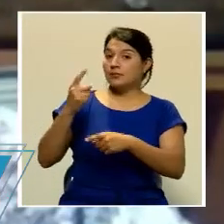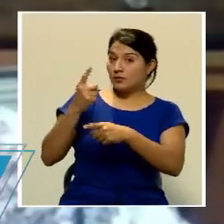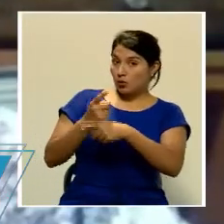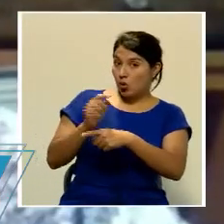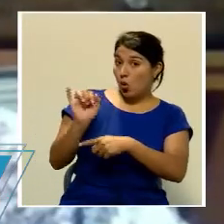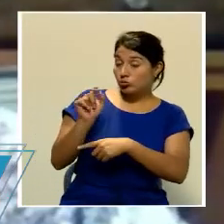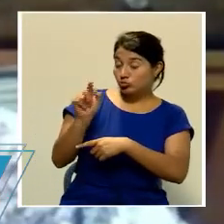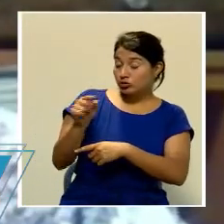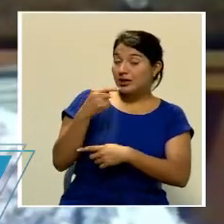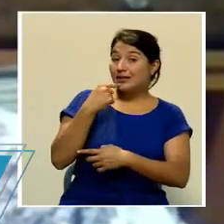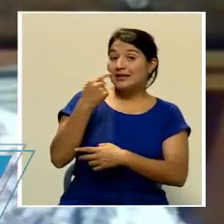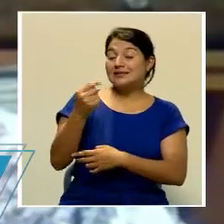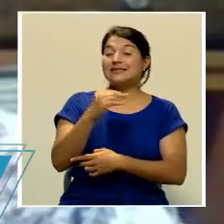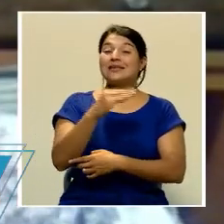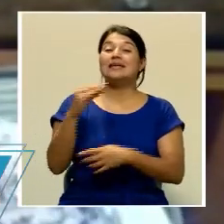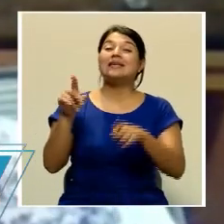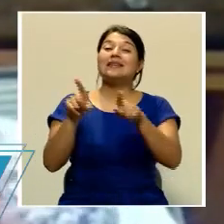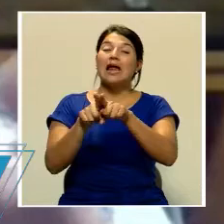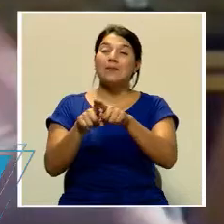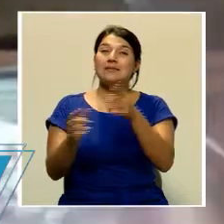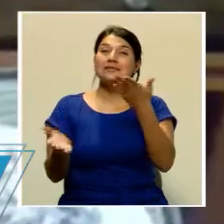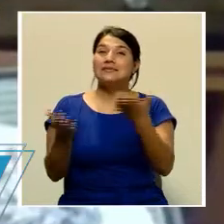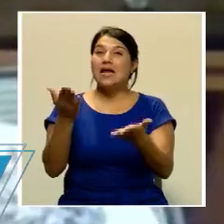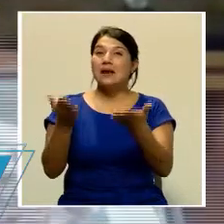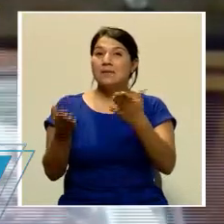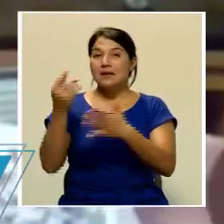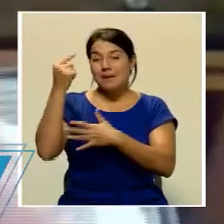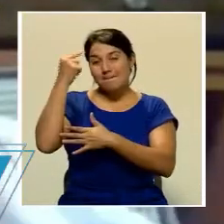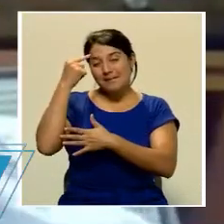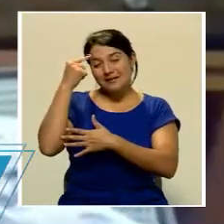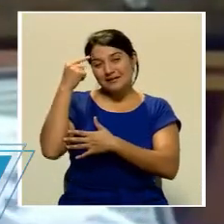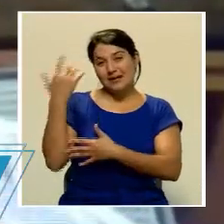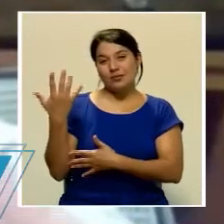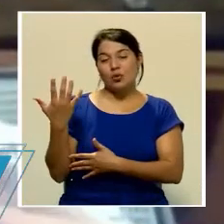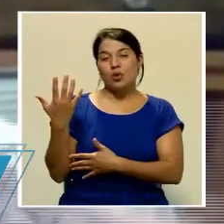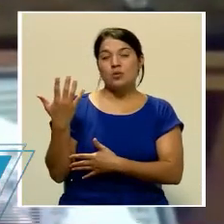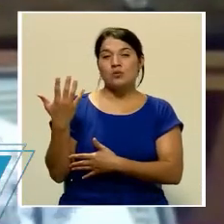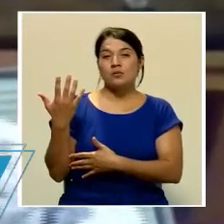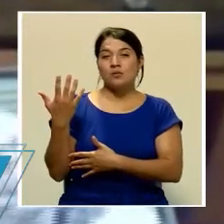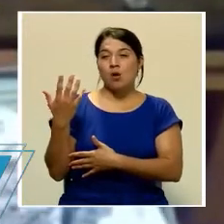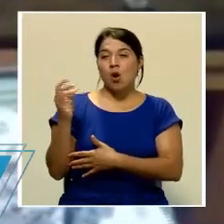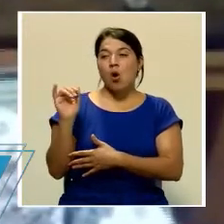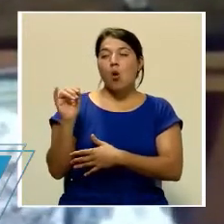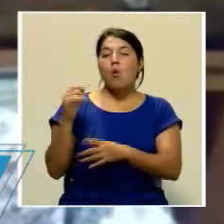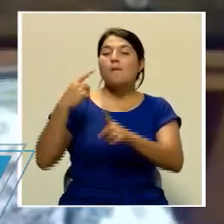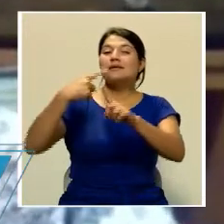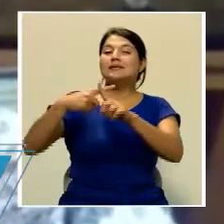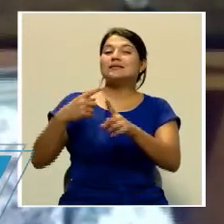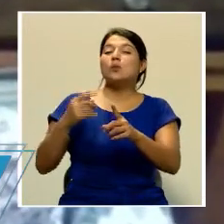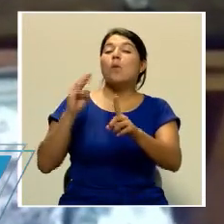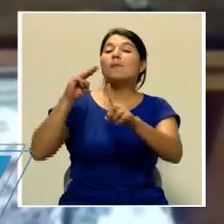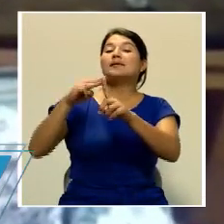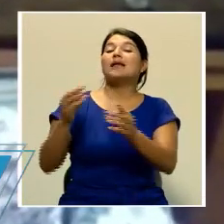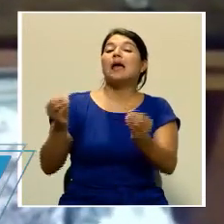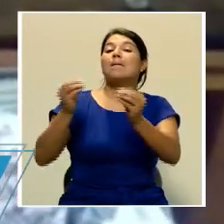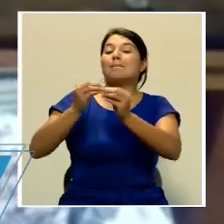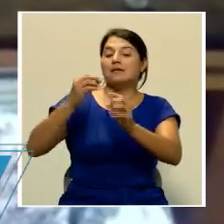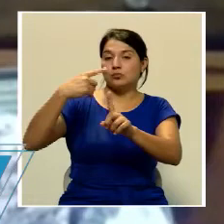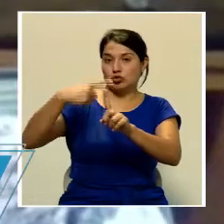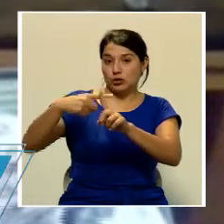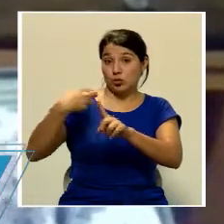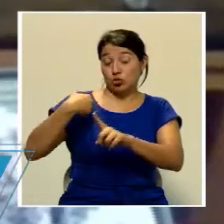dice, y además, tal vez pensándolo como con un mensaje un poco más positivo, ¿verdad? Podríamos incluso